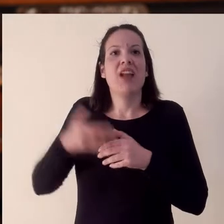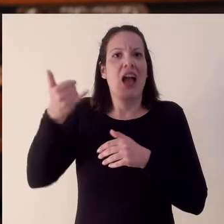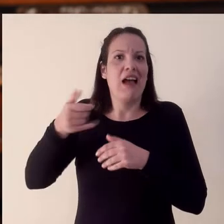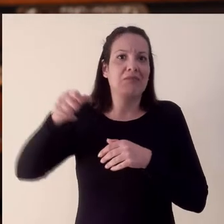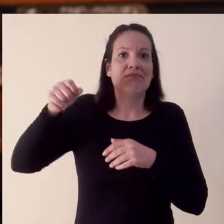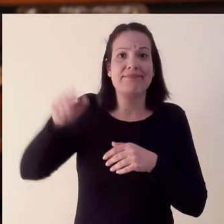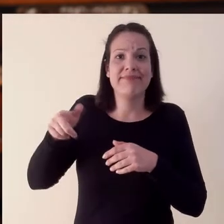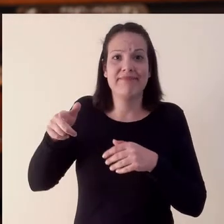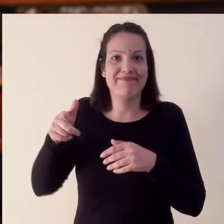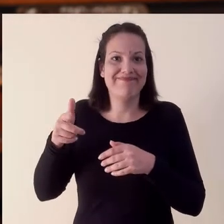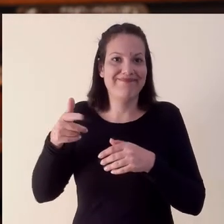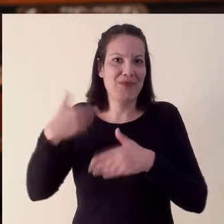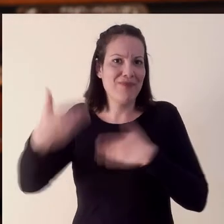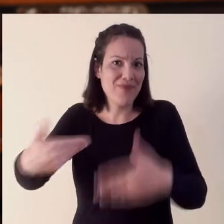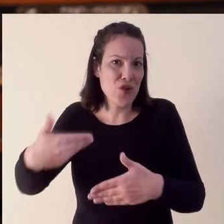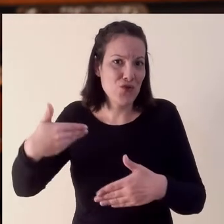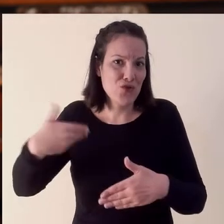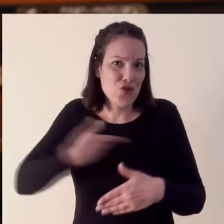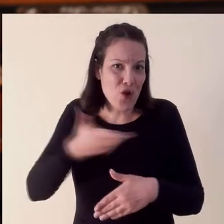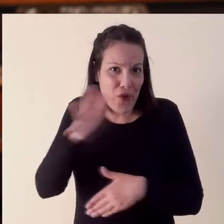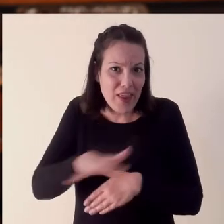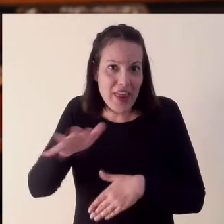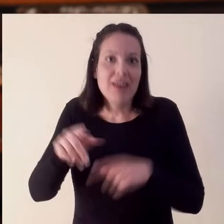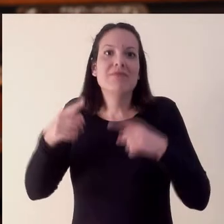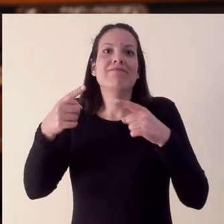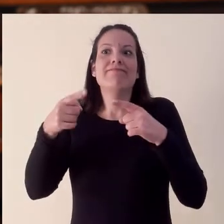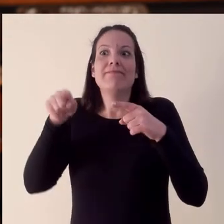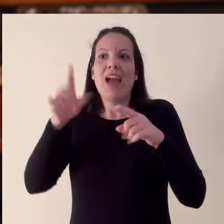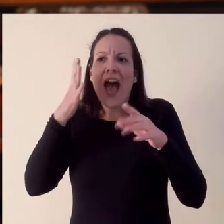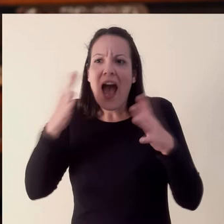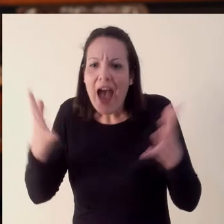que, bueno, y que justamente no tienen nada que ver con los principios que